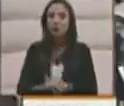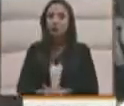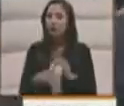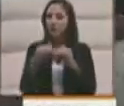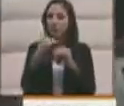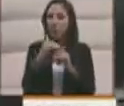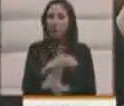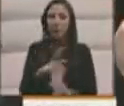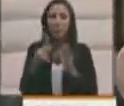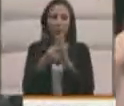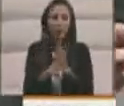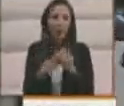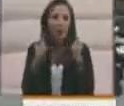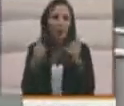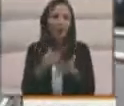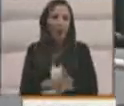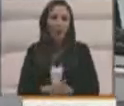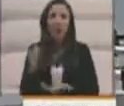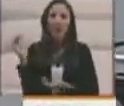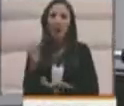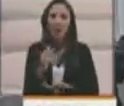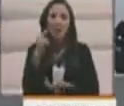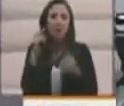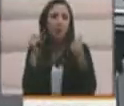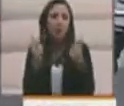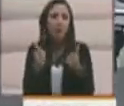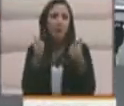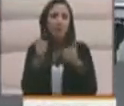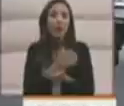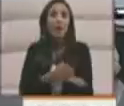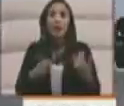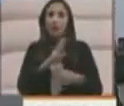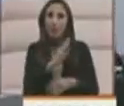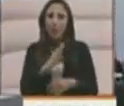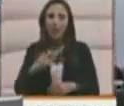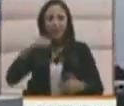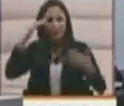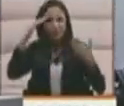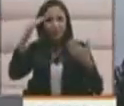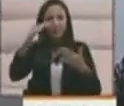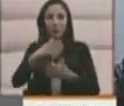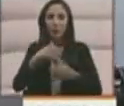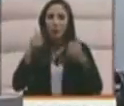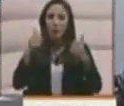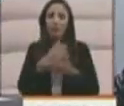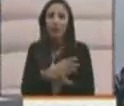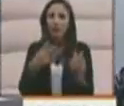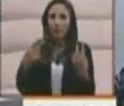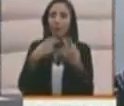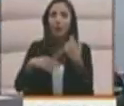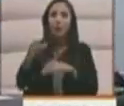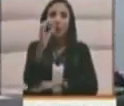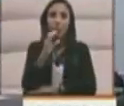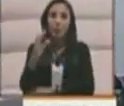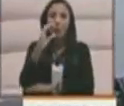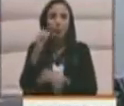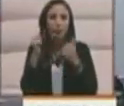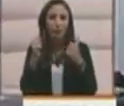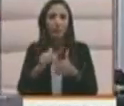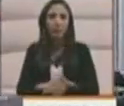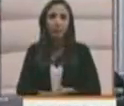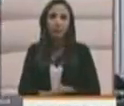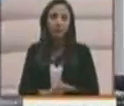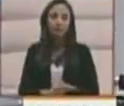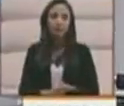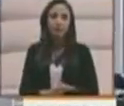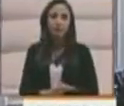excelente, desde Cagua, desde Barranquilla, camarada, saludos. Pedro Esteves, desde Colombia. ¿Qué pasa con Movilnet?